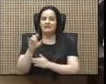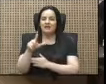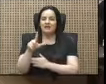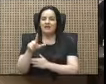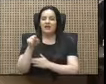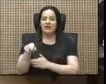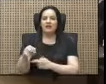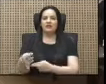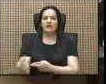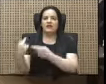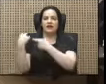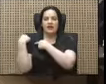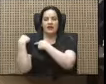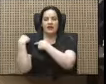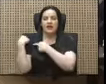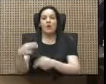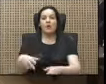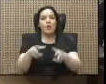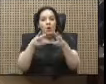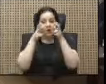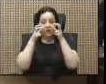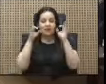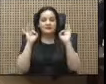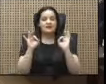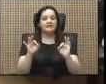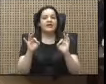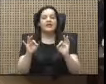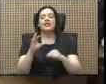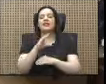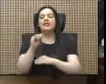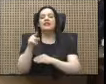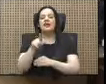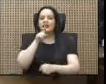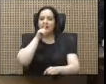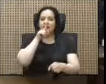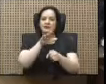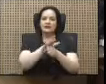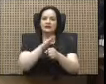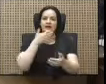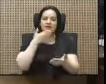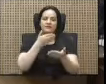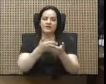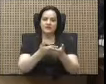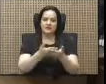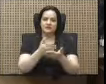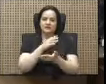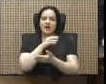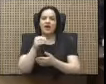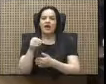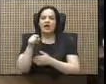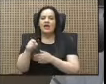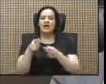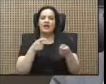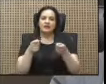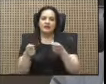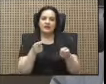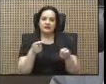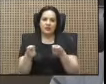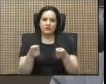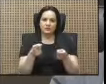encargado, oígase bien, de garantizar la eficiencia en la administración.